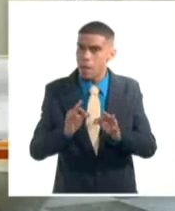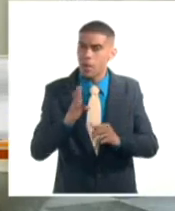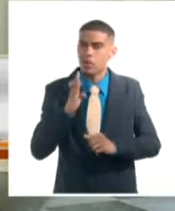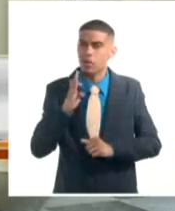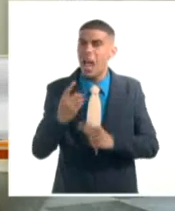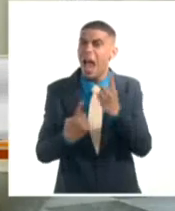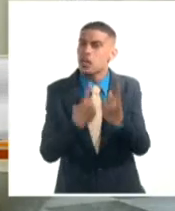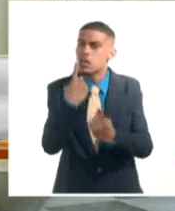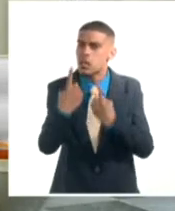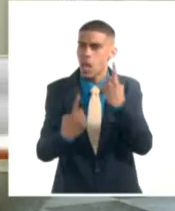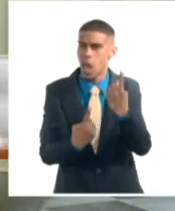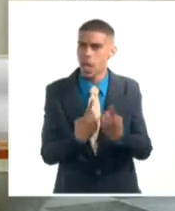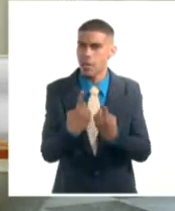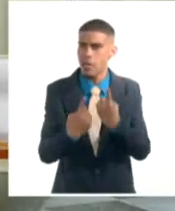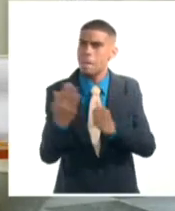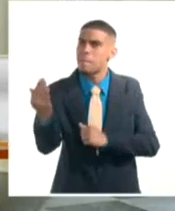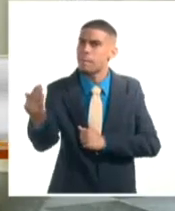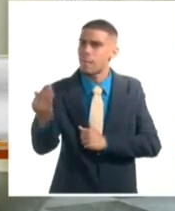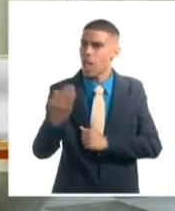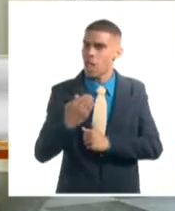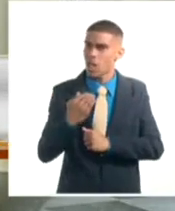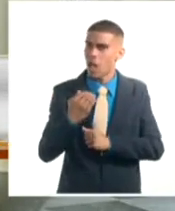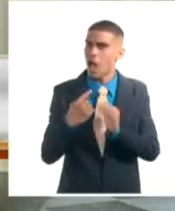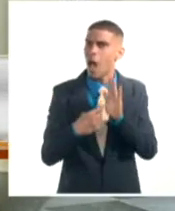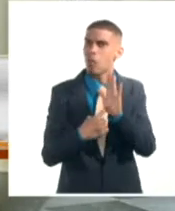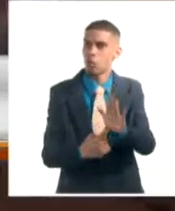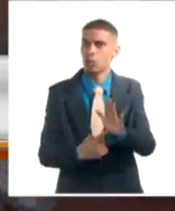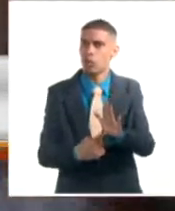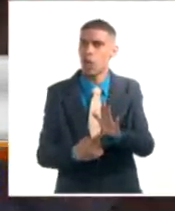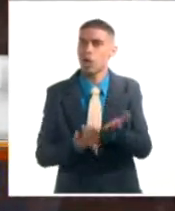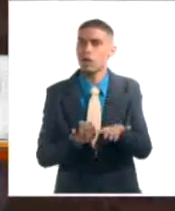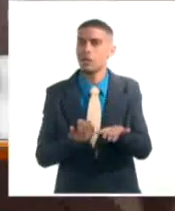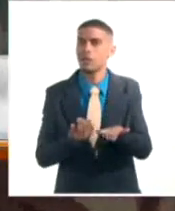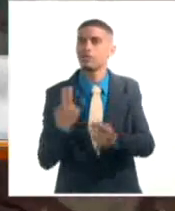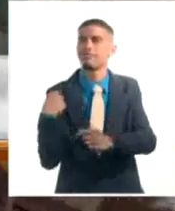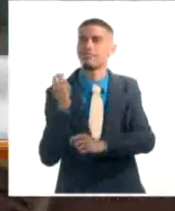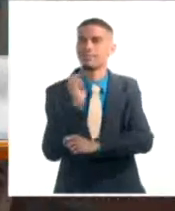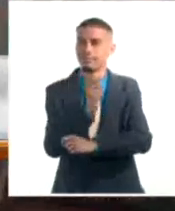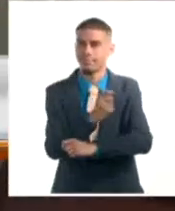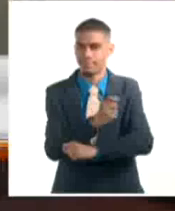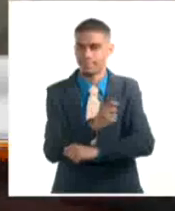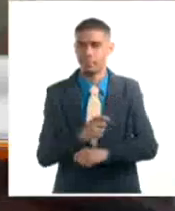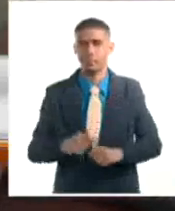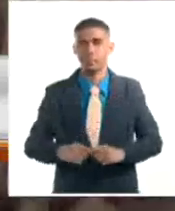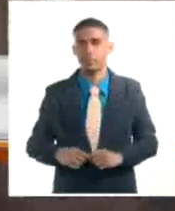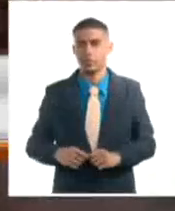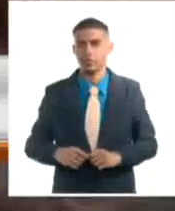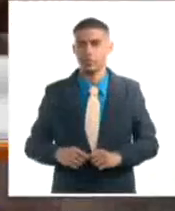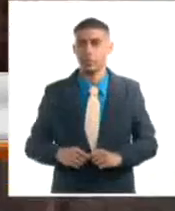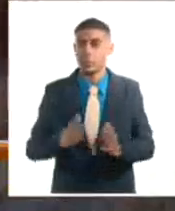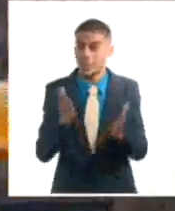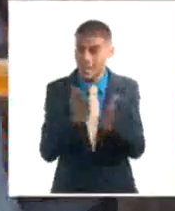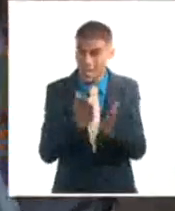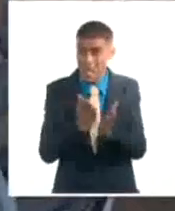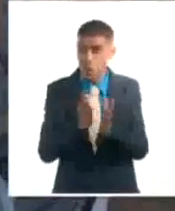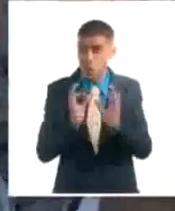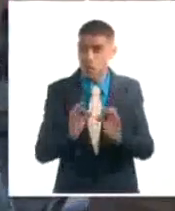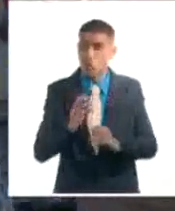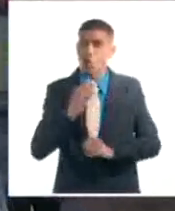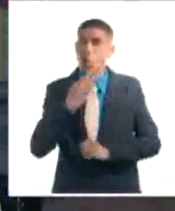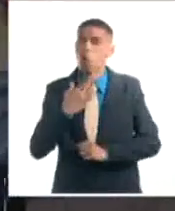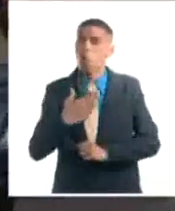alguien venga a mostrar conocimiento para saber lo que aprendemos en la escuela, cómo